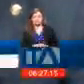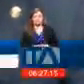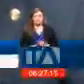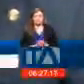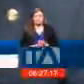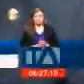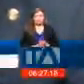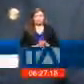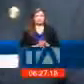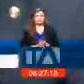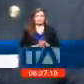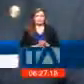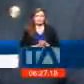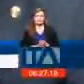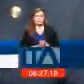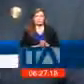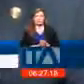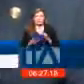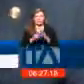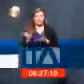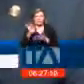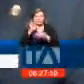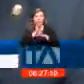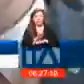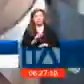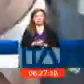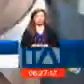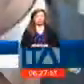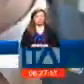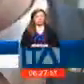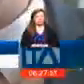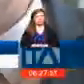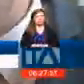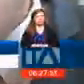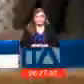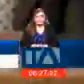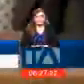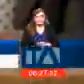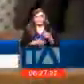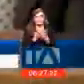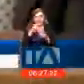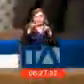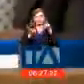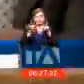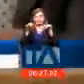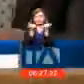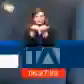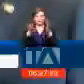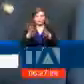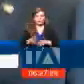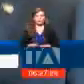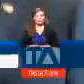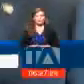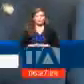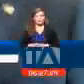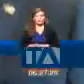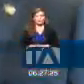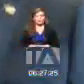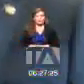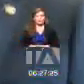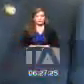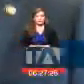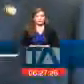tanta solvencia no puede representar a los ecuatorianos en este cargo. A esta propuesta se suman algunos asambleístas. Creo que es